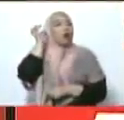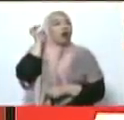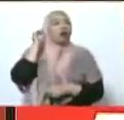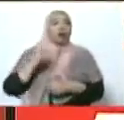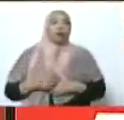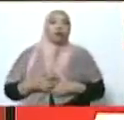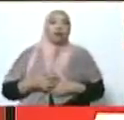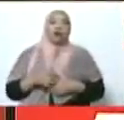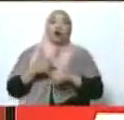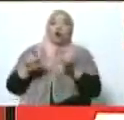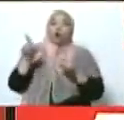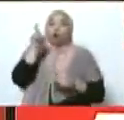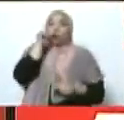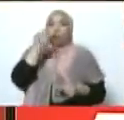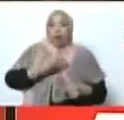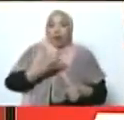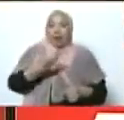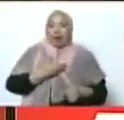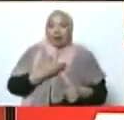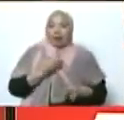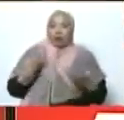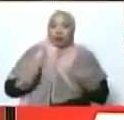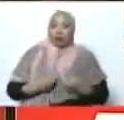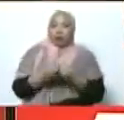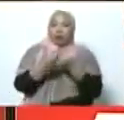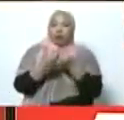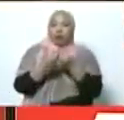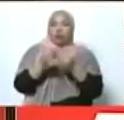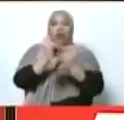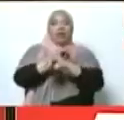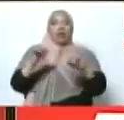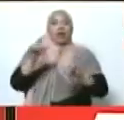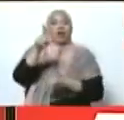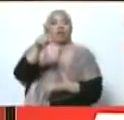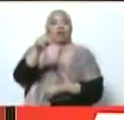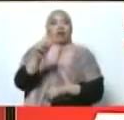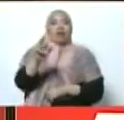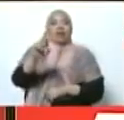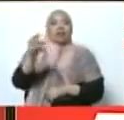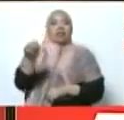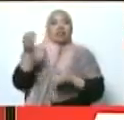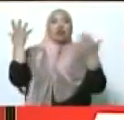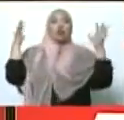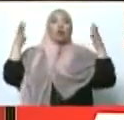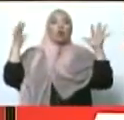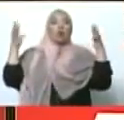Naúm Fernández y Francisco Torrealba.